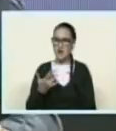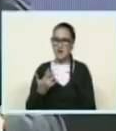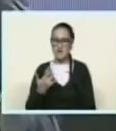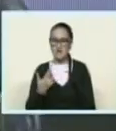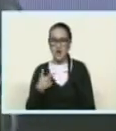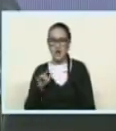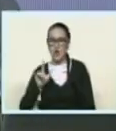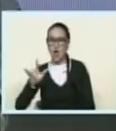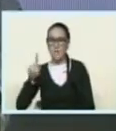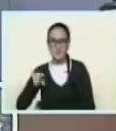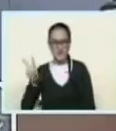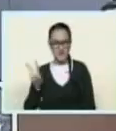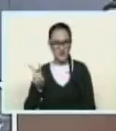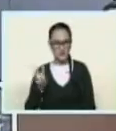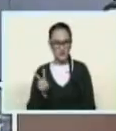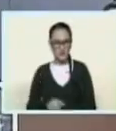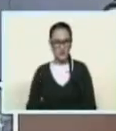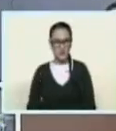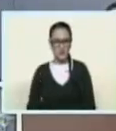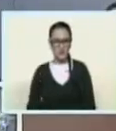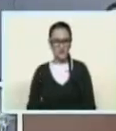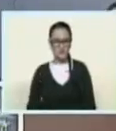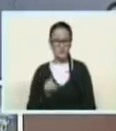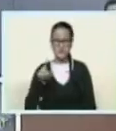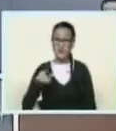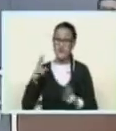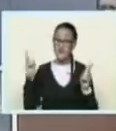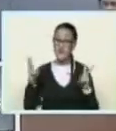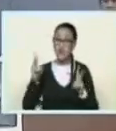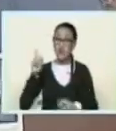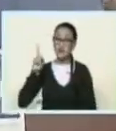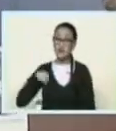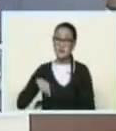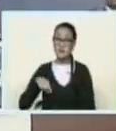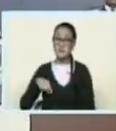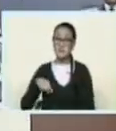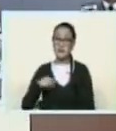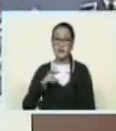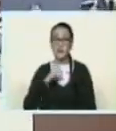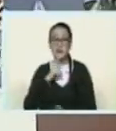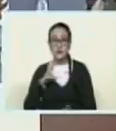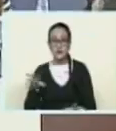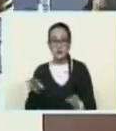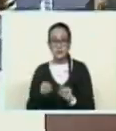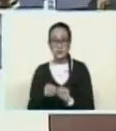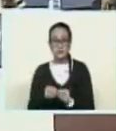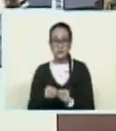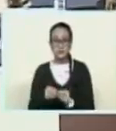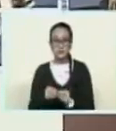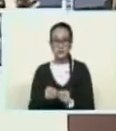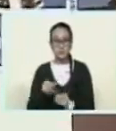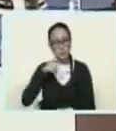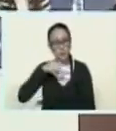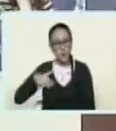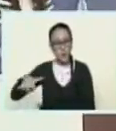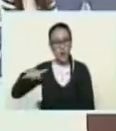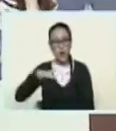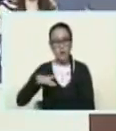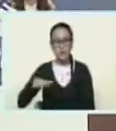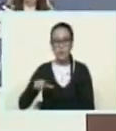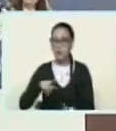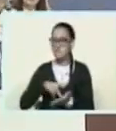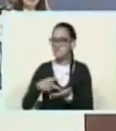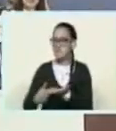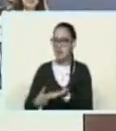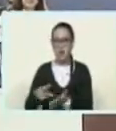apátridas. Pero esta victoria también es, y sobre todo es, producto, el resultado de un pueblo que no